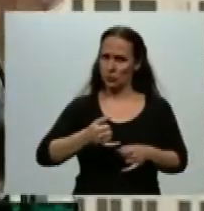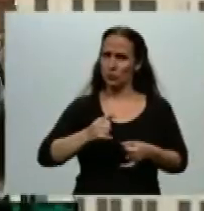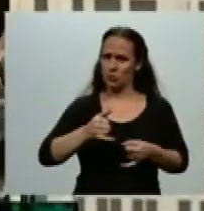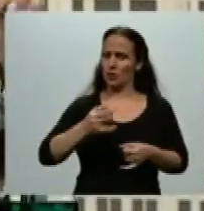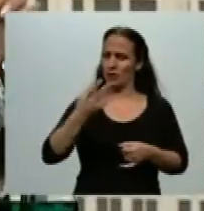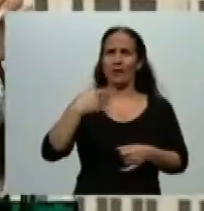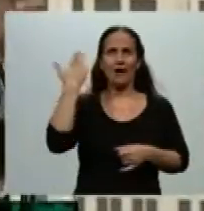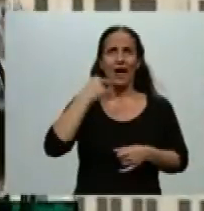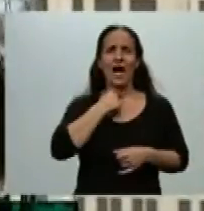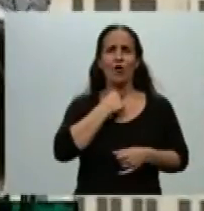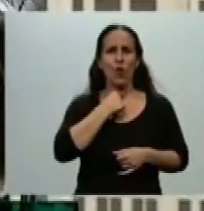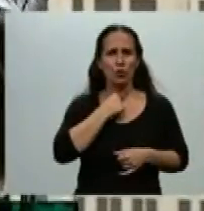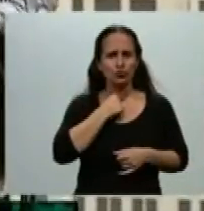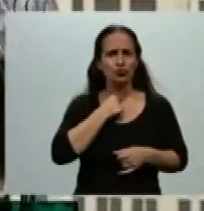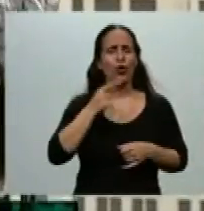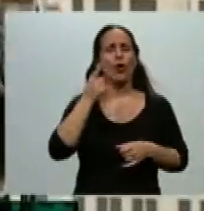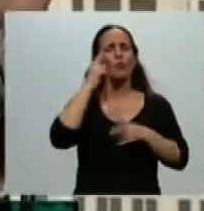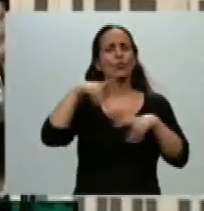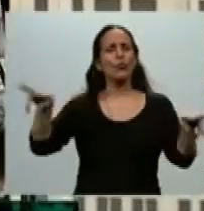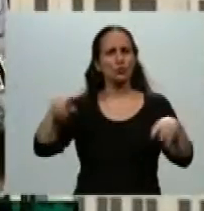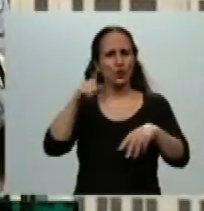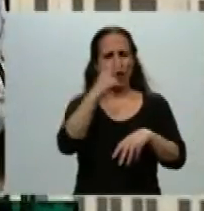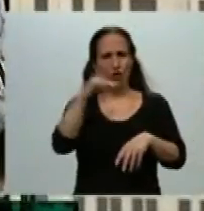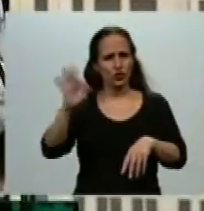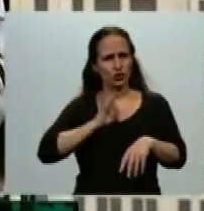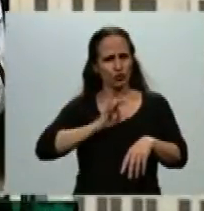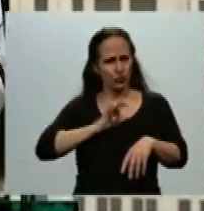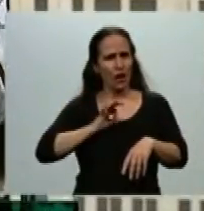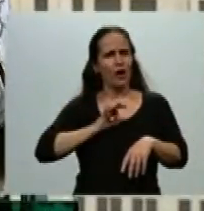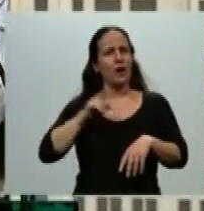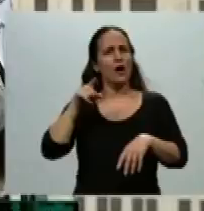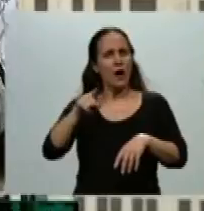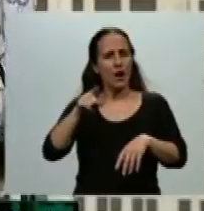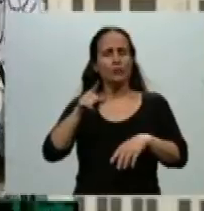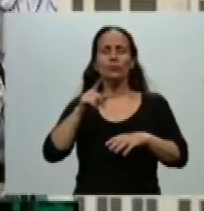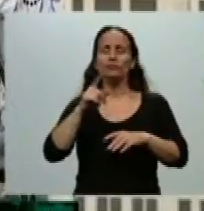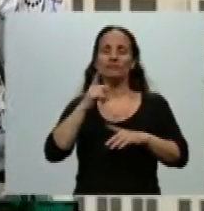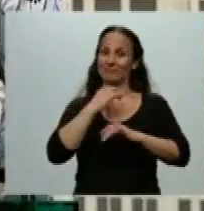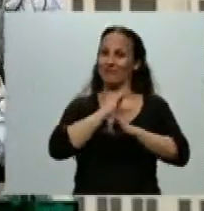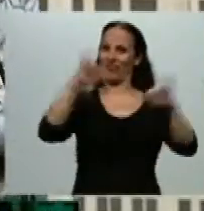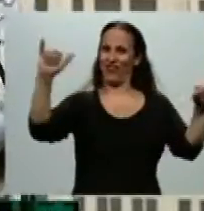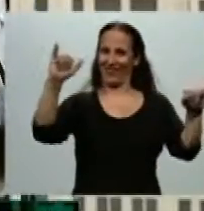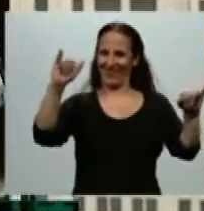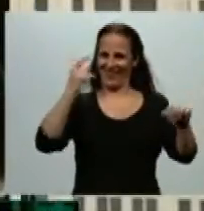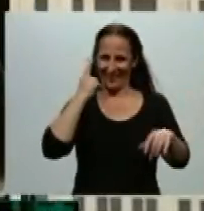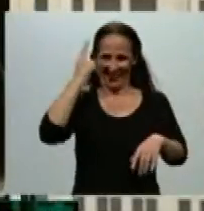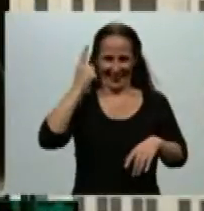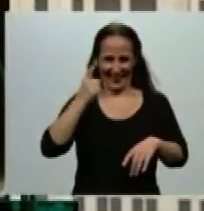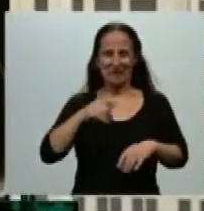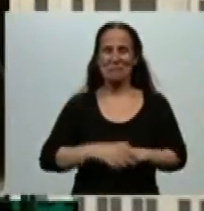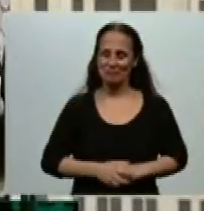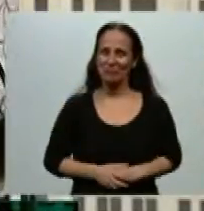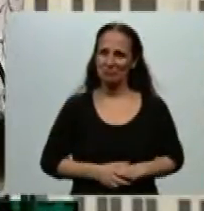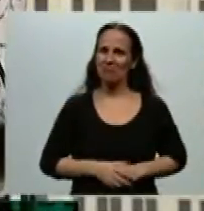exactamente desde agosto en el Museo del Bicentenario que lanzamos esta idea de recuperar lo